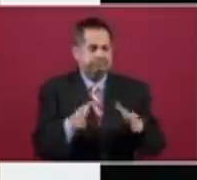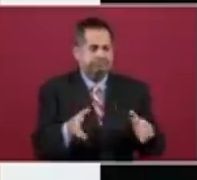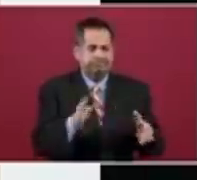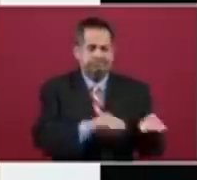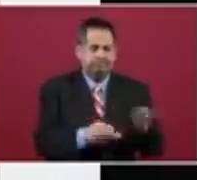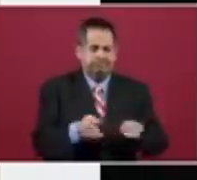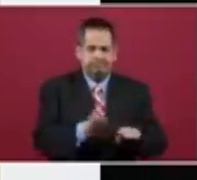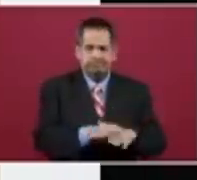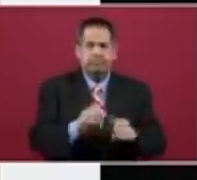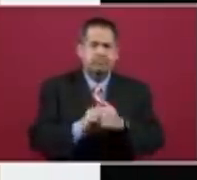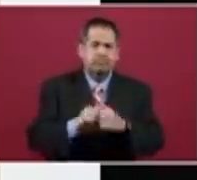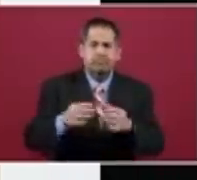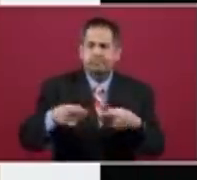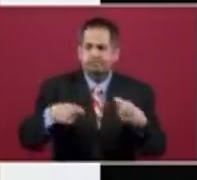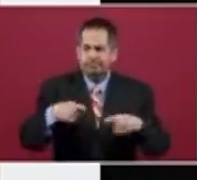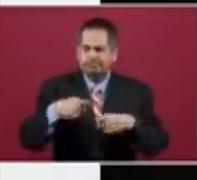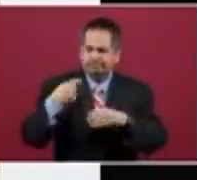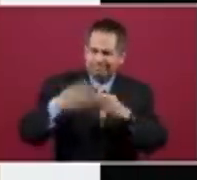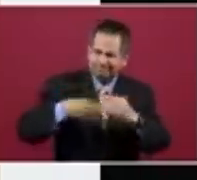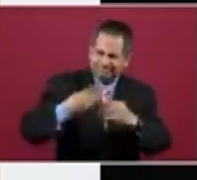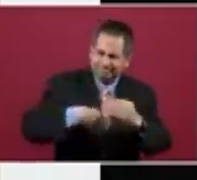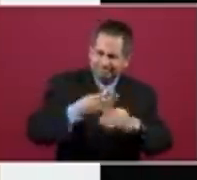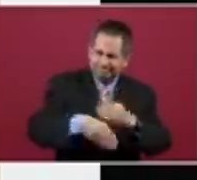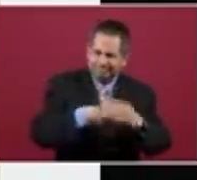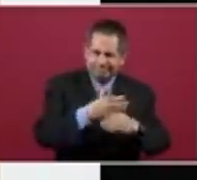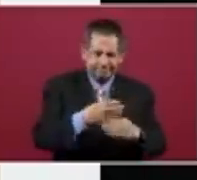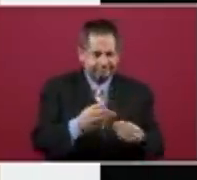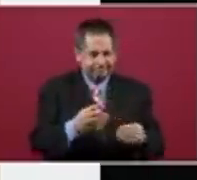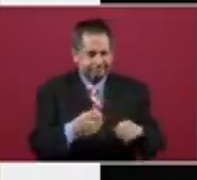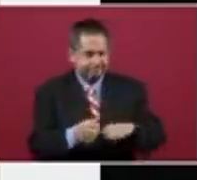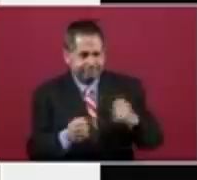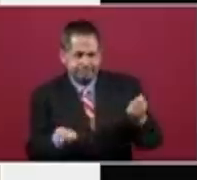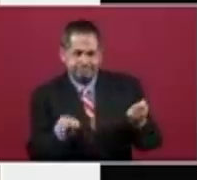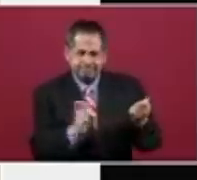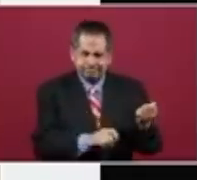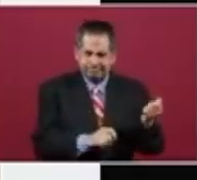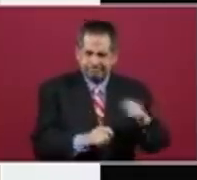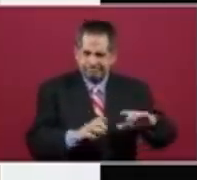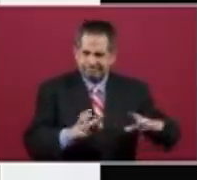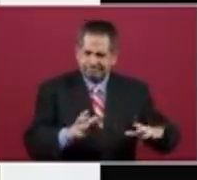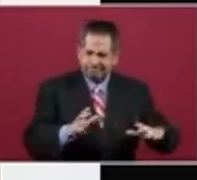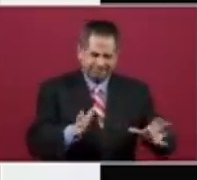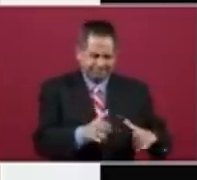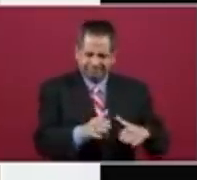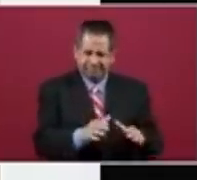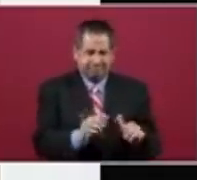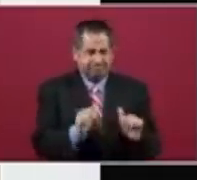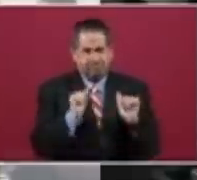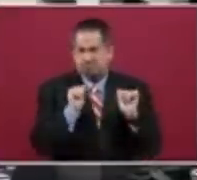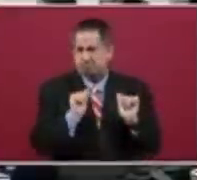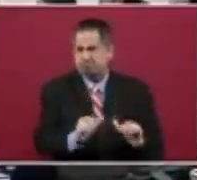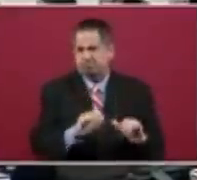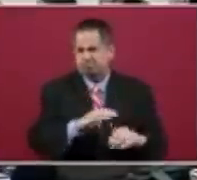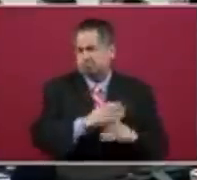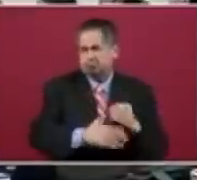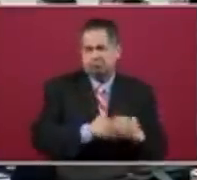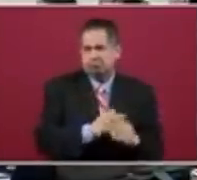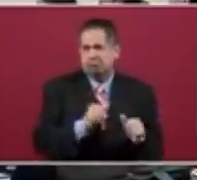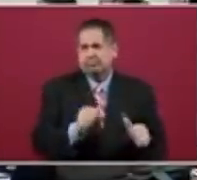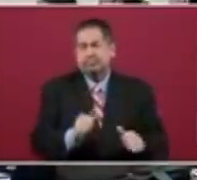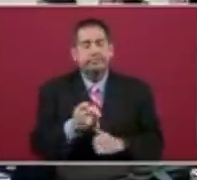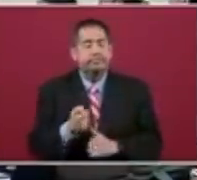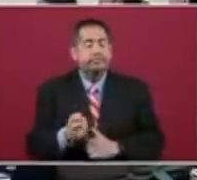pues plásticos, cajas de plástico donde meten todo el armamento bien protegido. Ahí